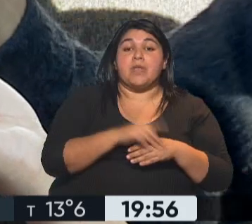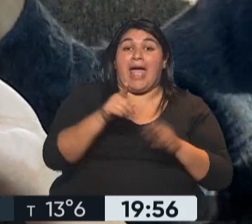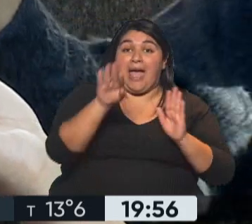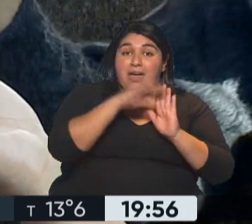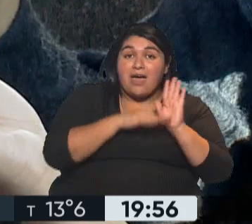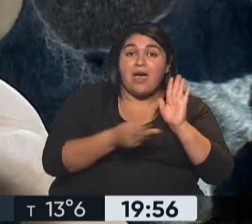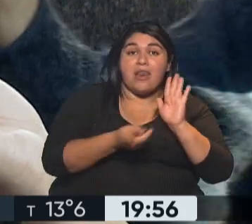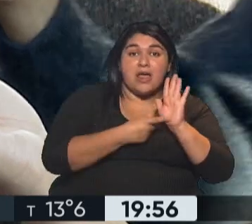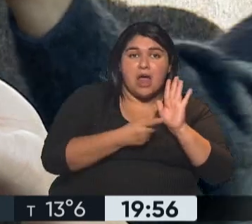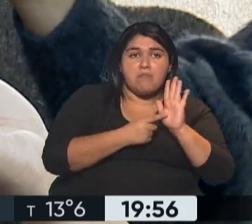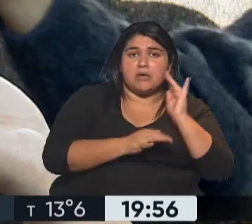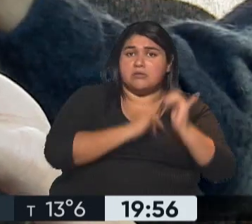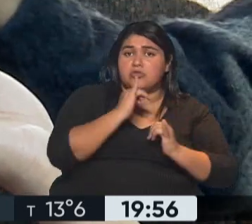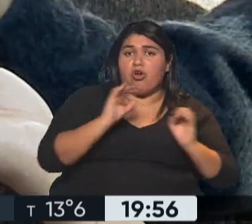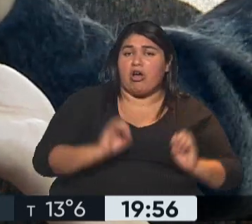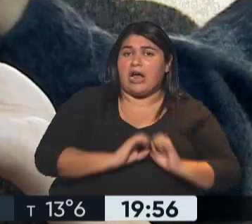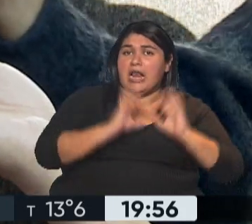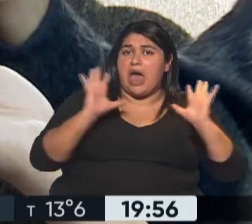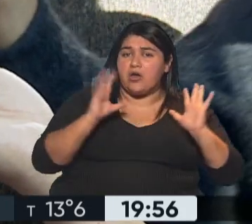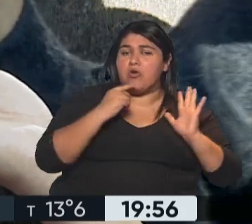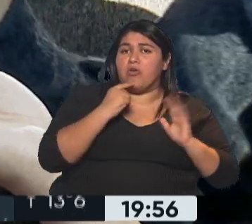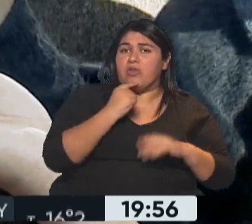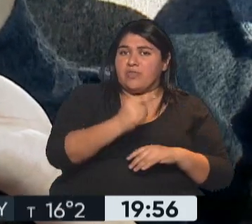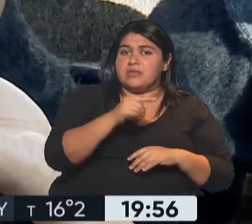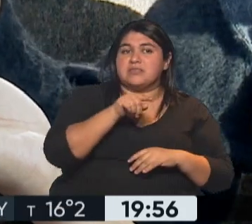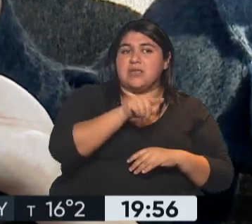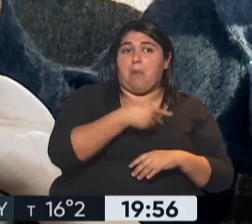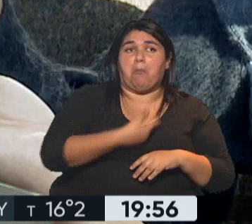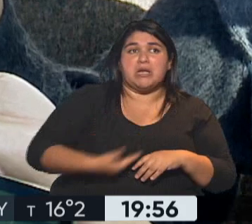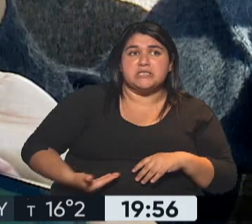está perfectamente claro respecto de las facultades que tiene el presidente